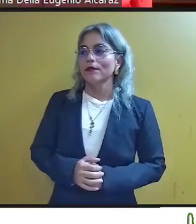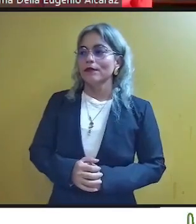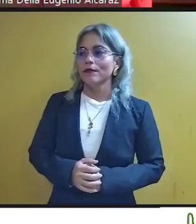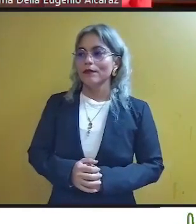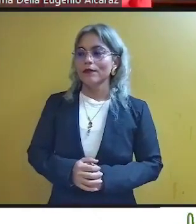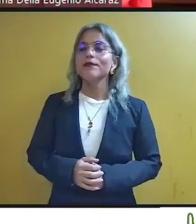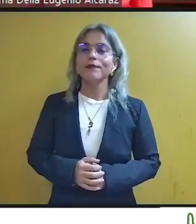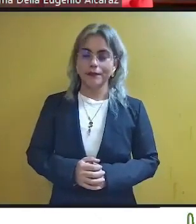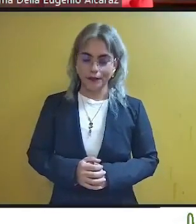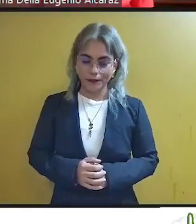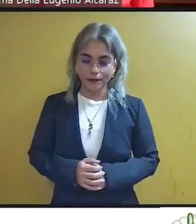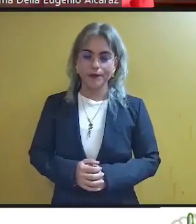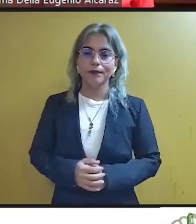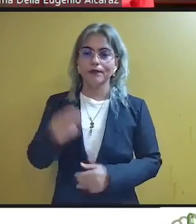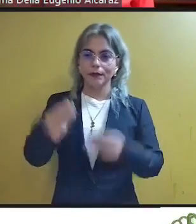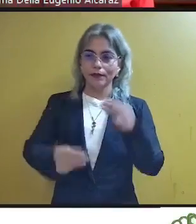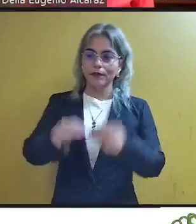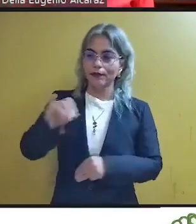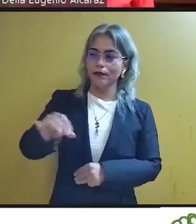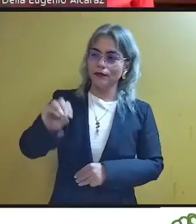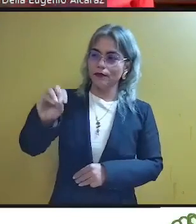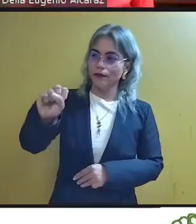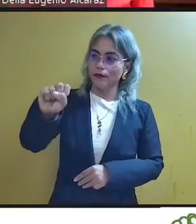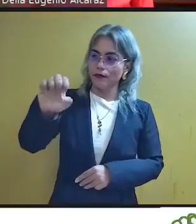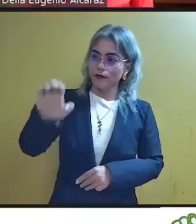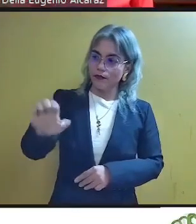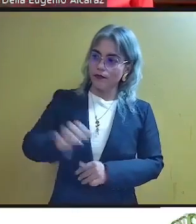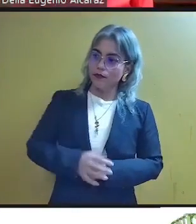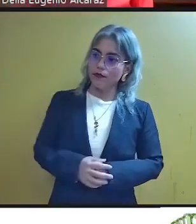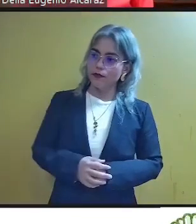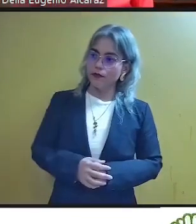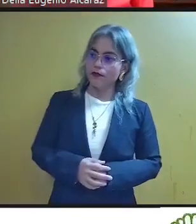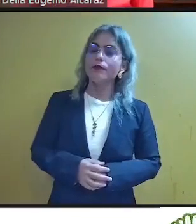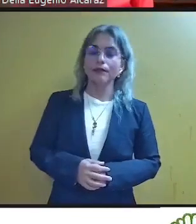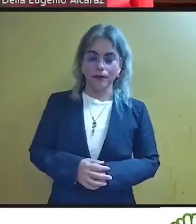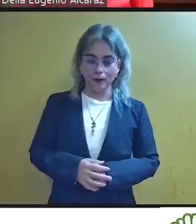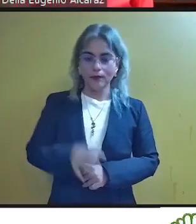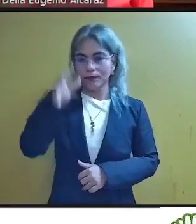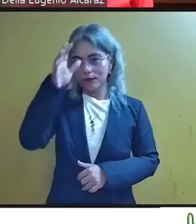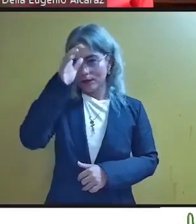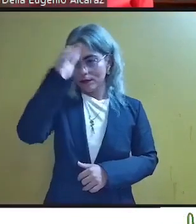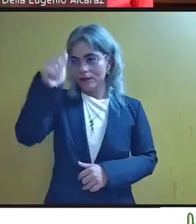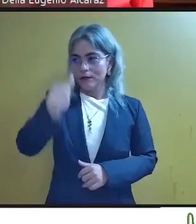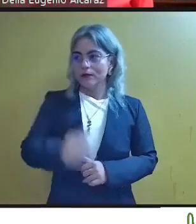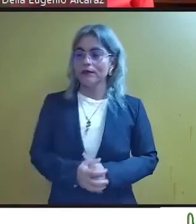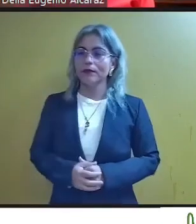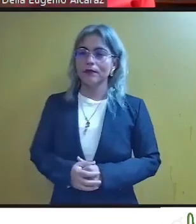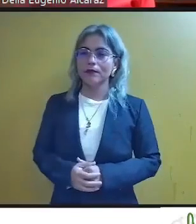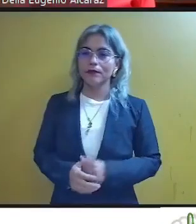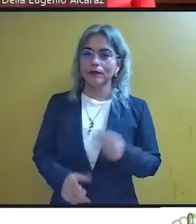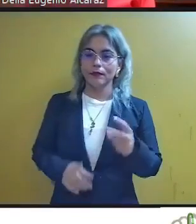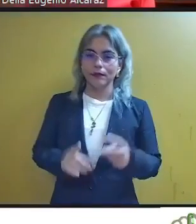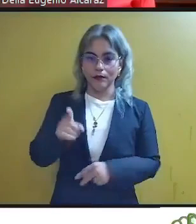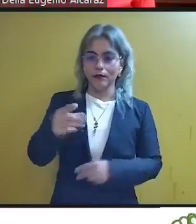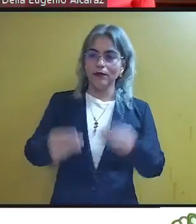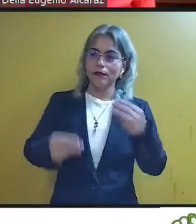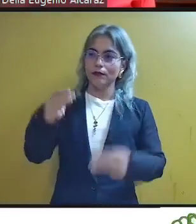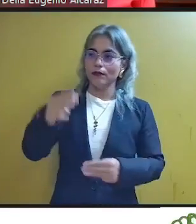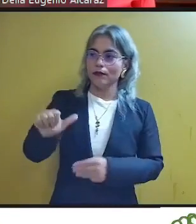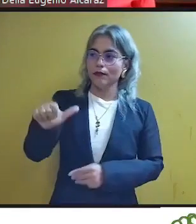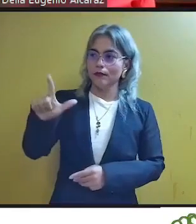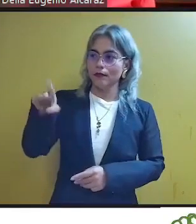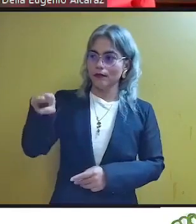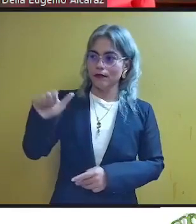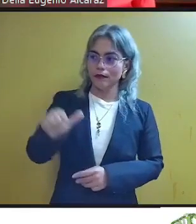Con su autorización, magistrada presidenta, magistrado José Inés Betancur Salgado. Con la propuesta. Gracias, magistrado. Magistrada ponente, Almadelio